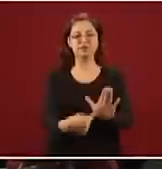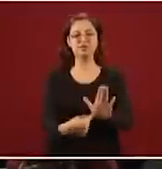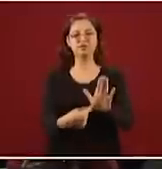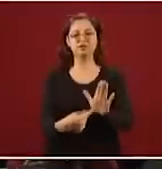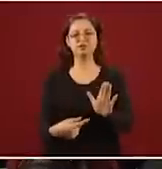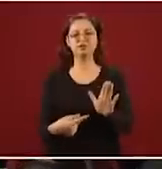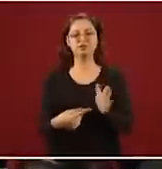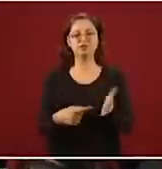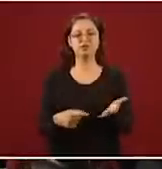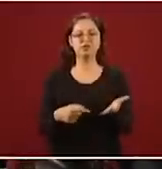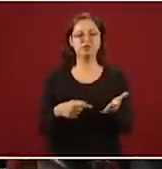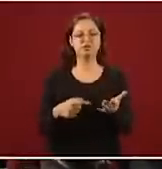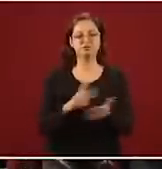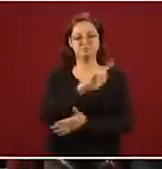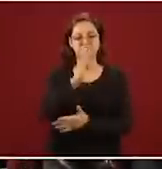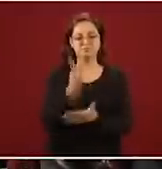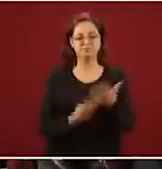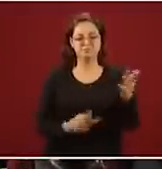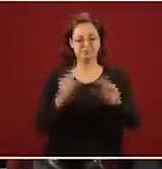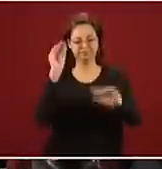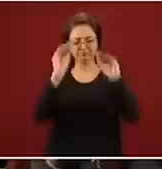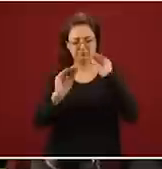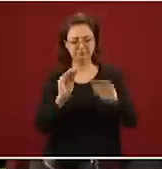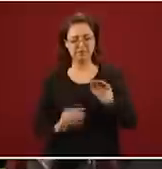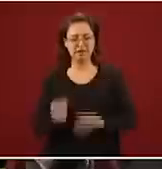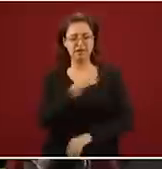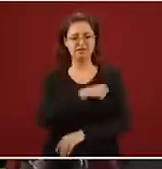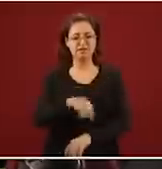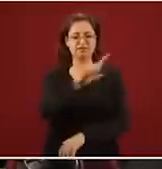plan de salud con